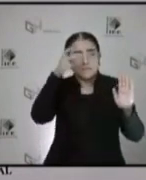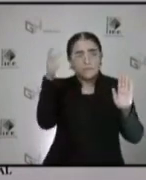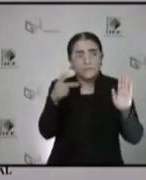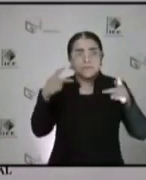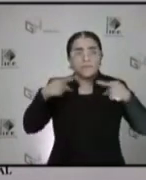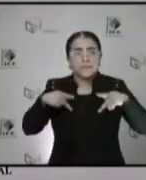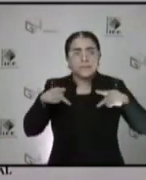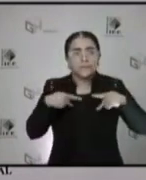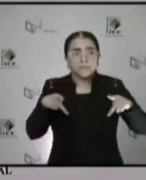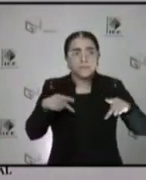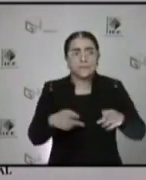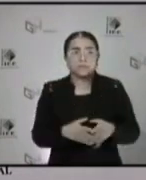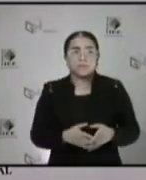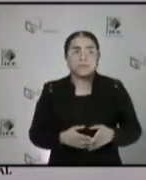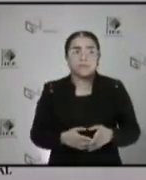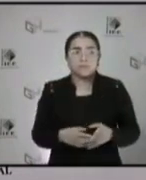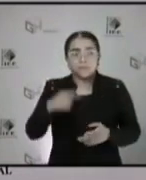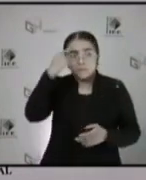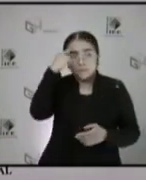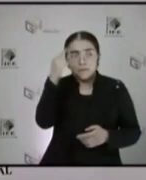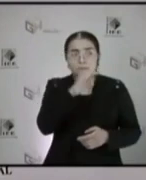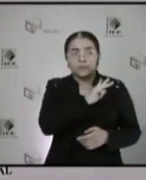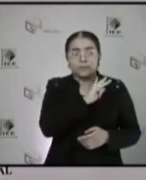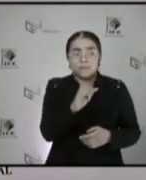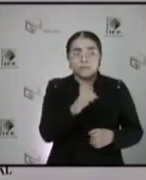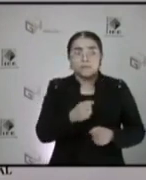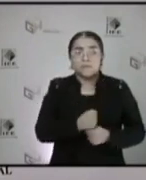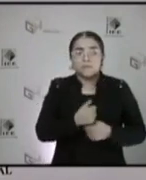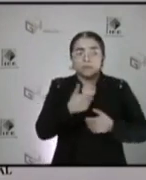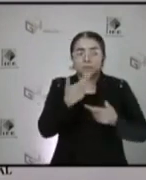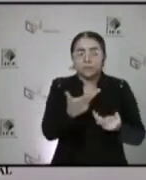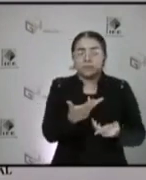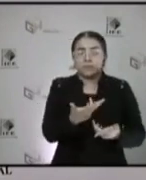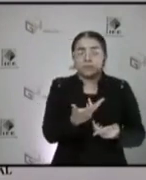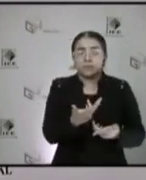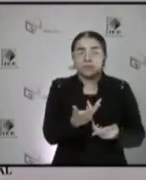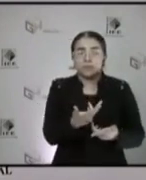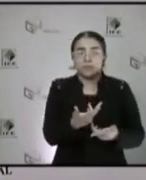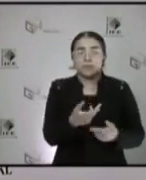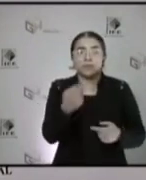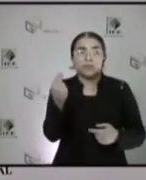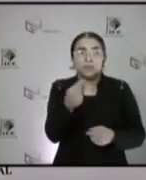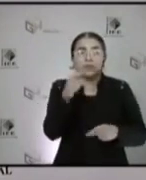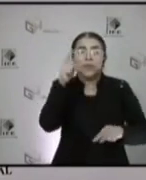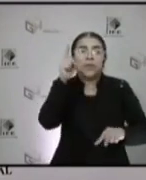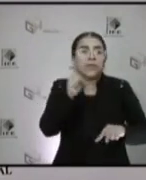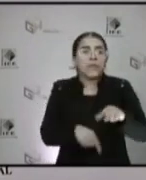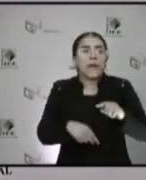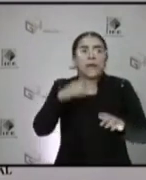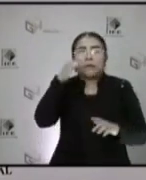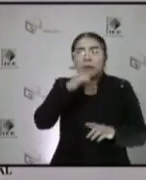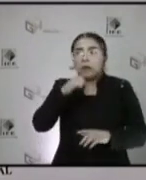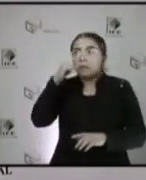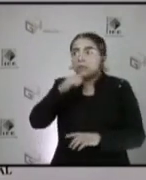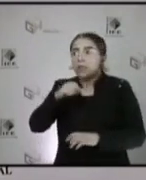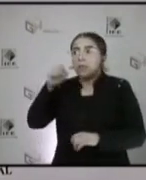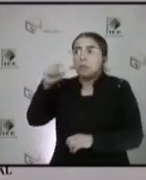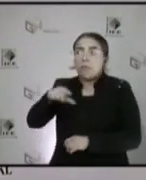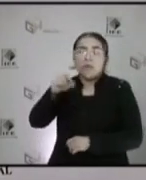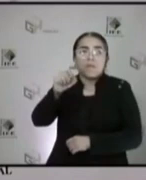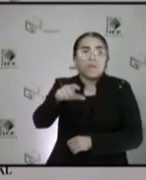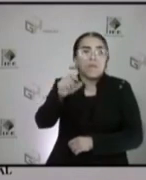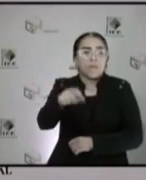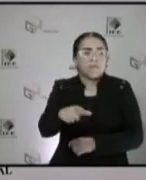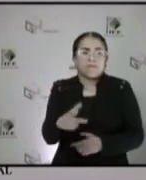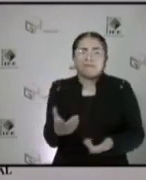para hablar de política, buen gobierno, primero tenemos que sacar a los de siempre. No hay forma de hacer nada de lo que